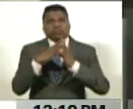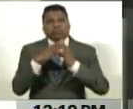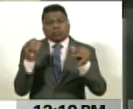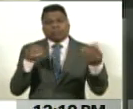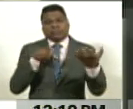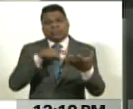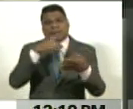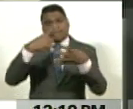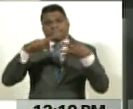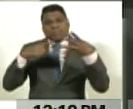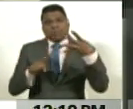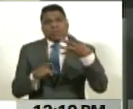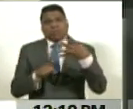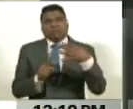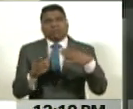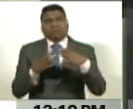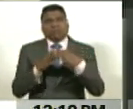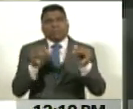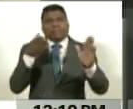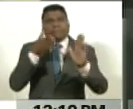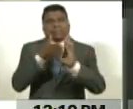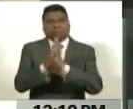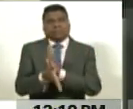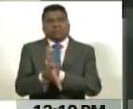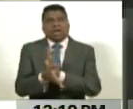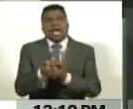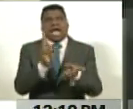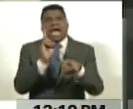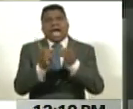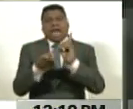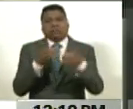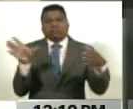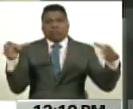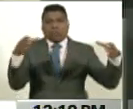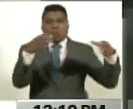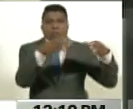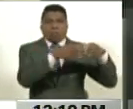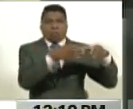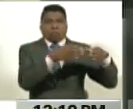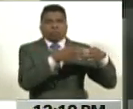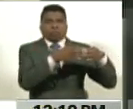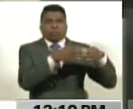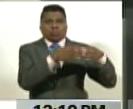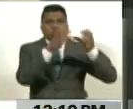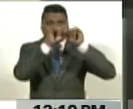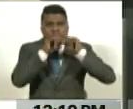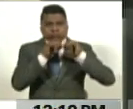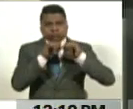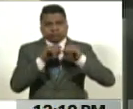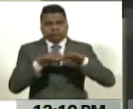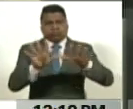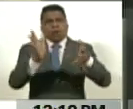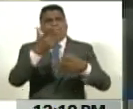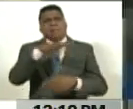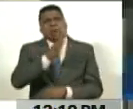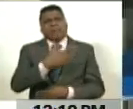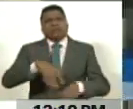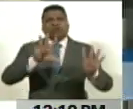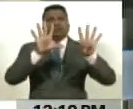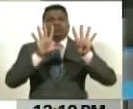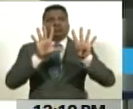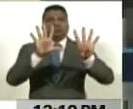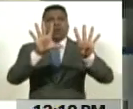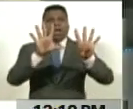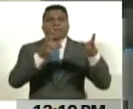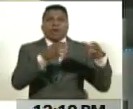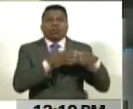recrudeció mediante algunos comandos que se desplegaron, 9 comandos alrededor de la ciudad, los